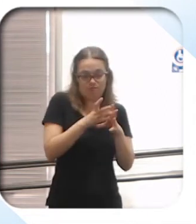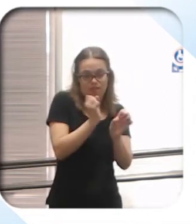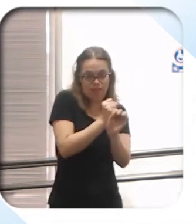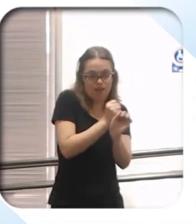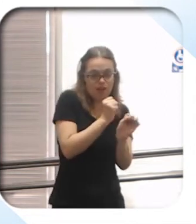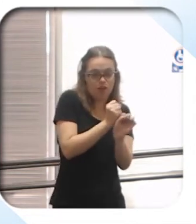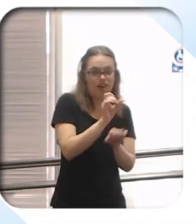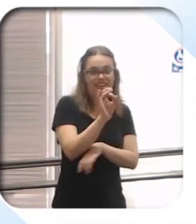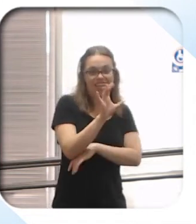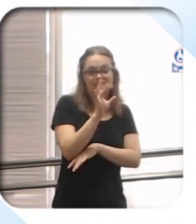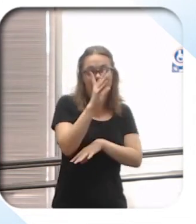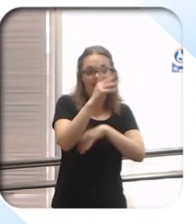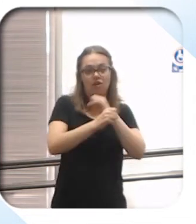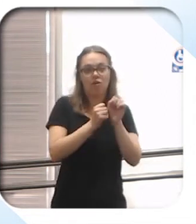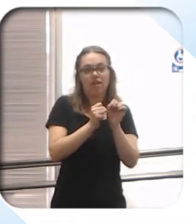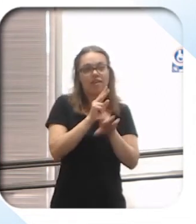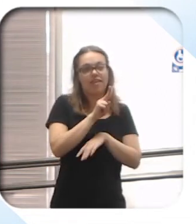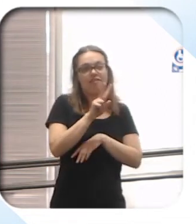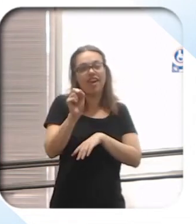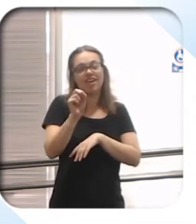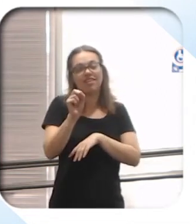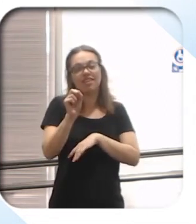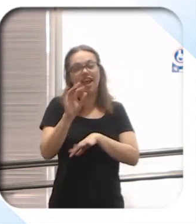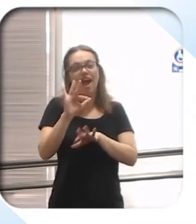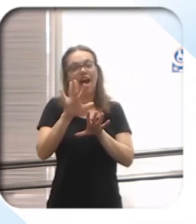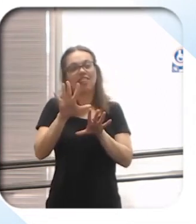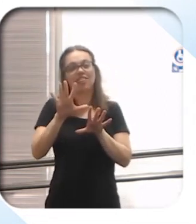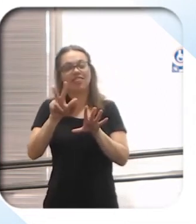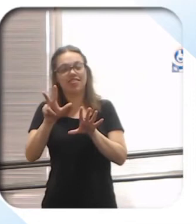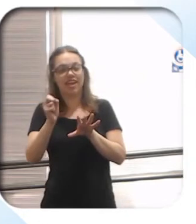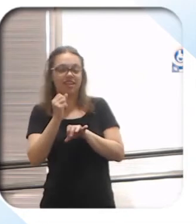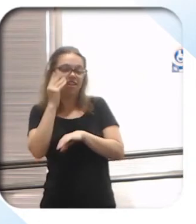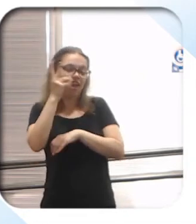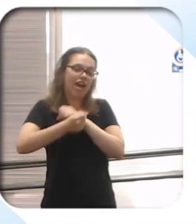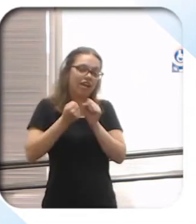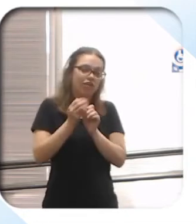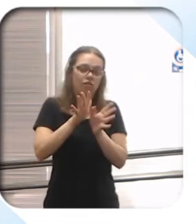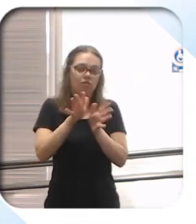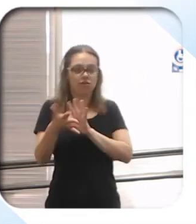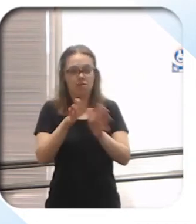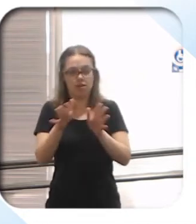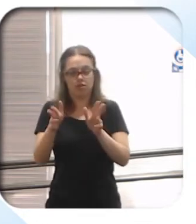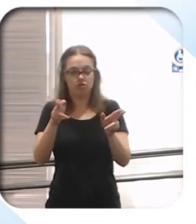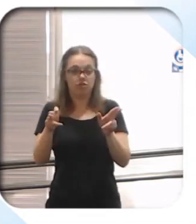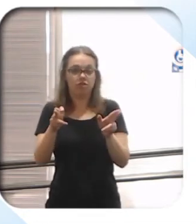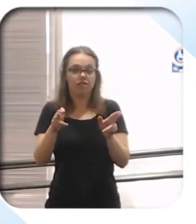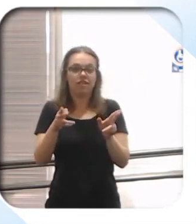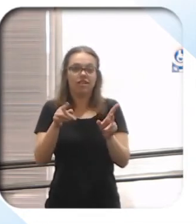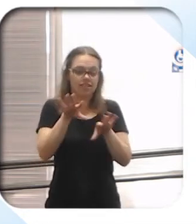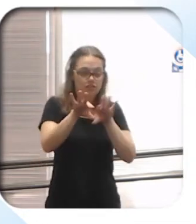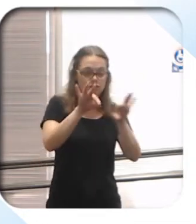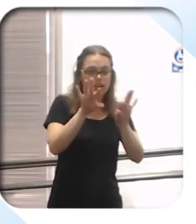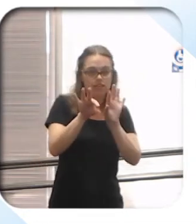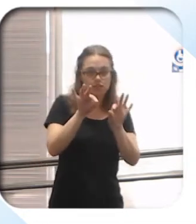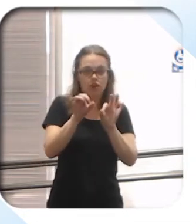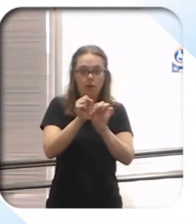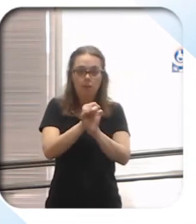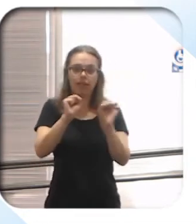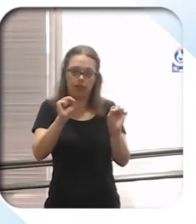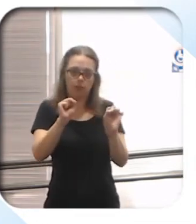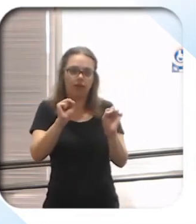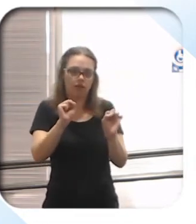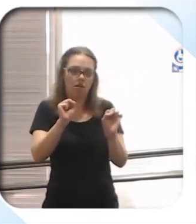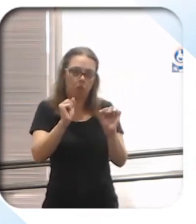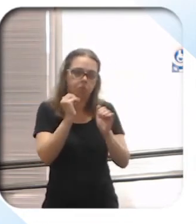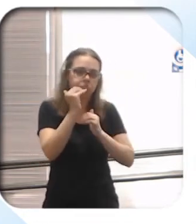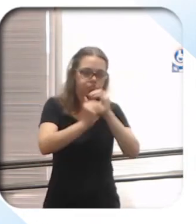jóvenes, las edades van de 20 a 30 años aproximadamente, nivel intelectual conservado, se hace una selección para que puedan funcionar,